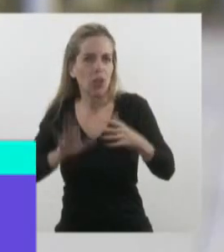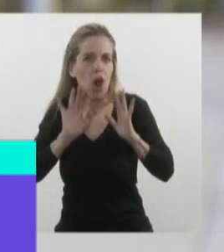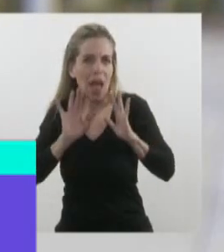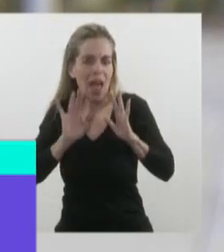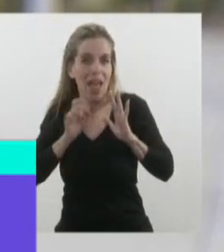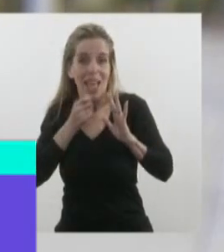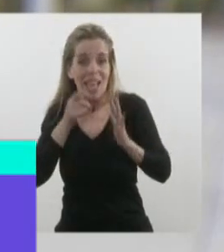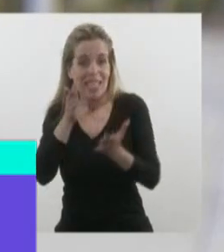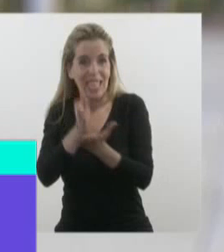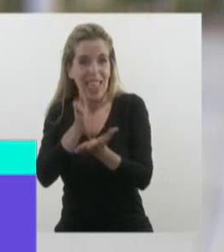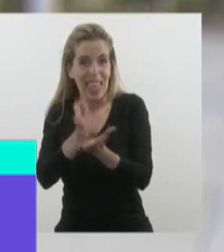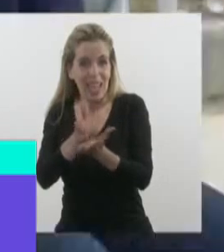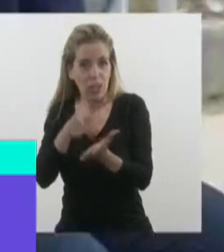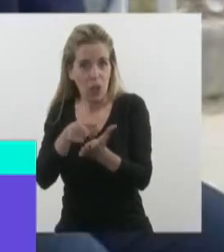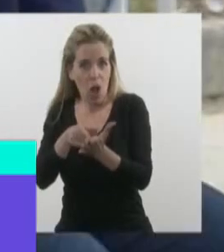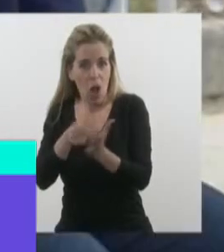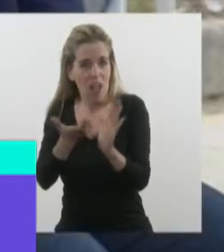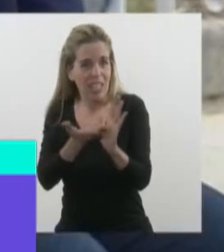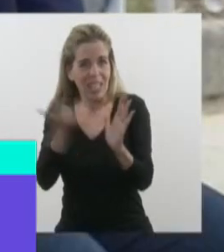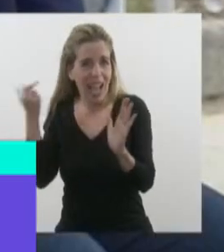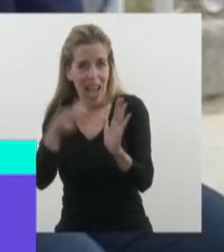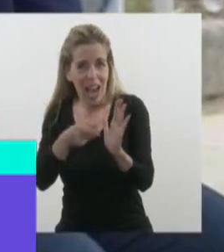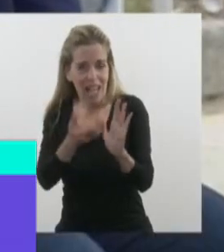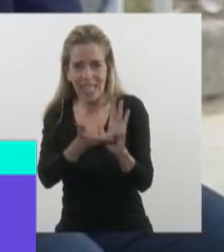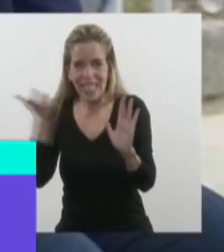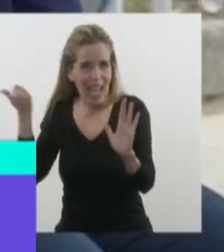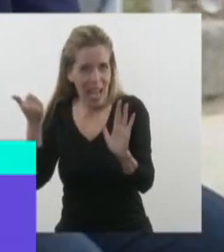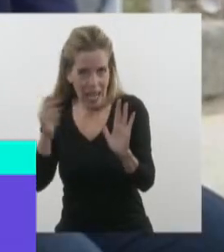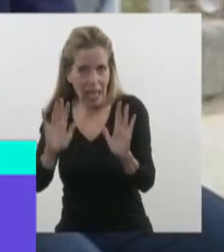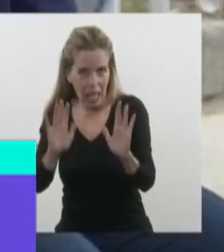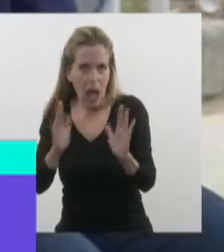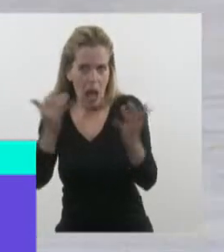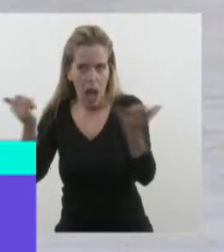quitarle a los argentinos y las argentinas que lo pasan